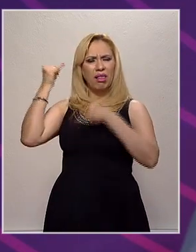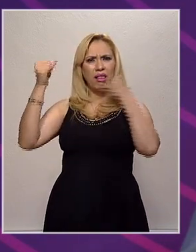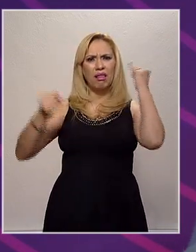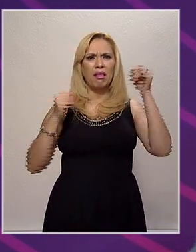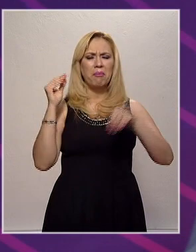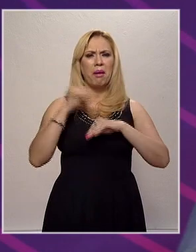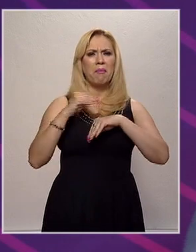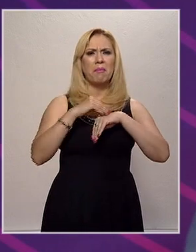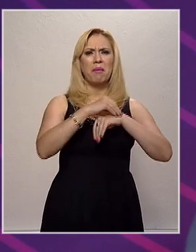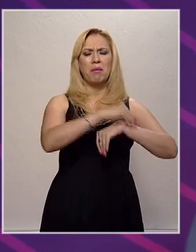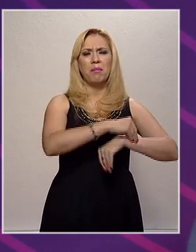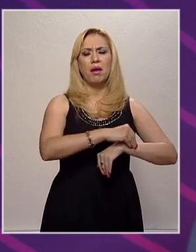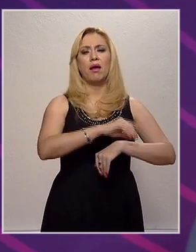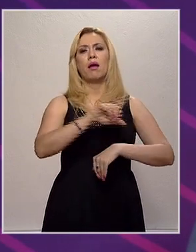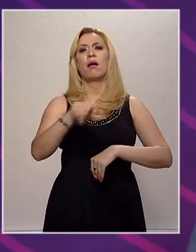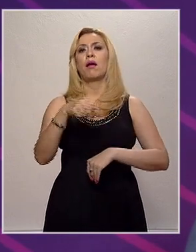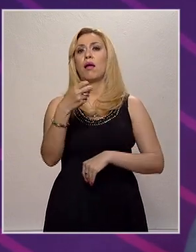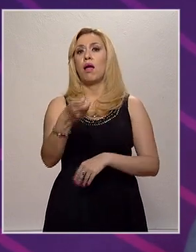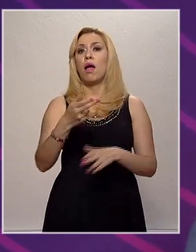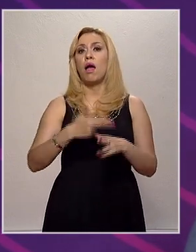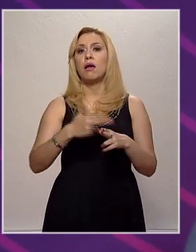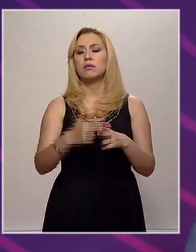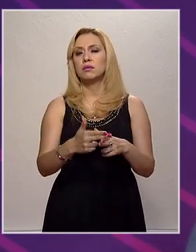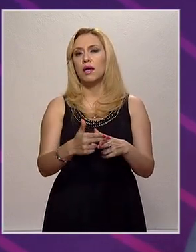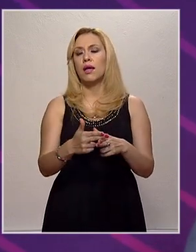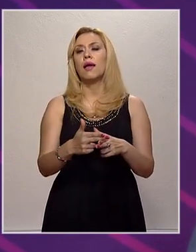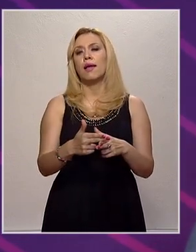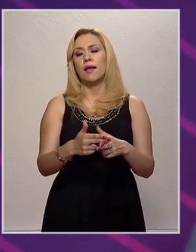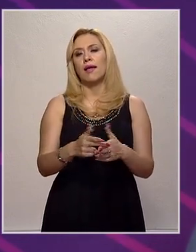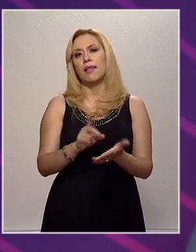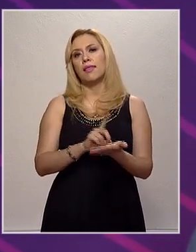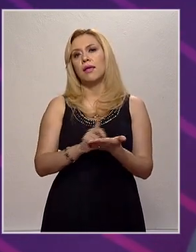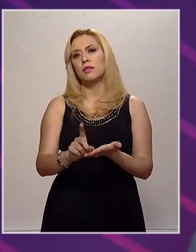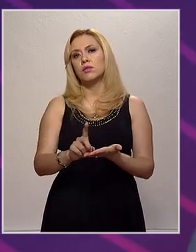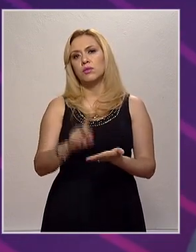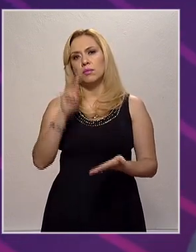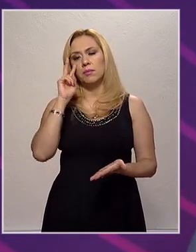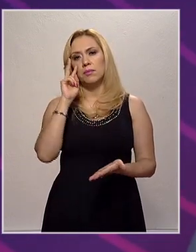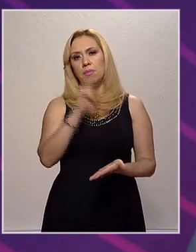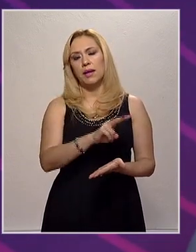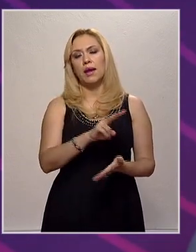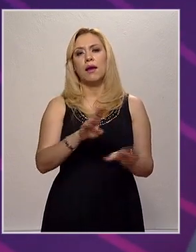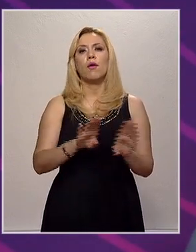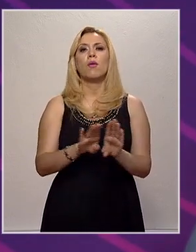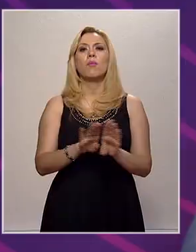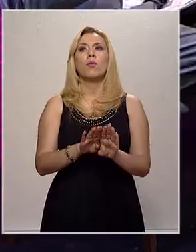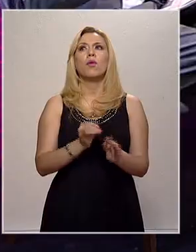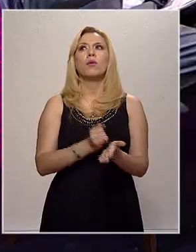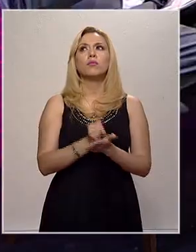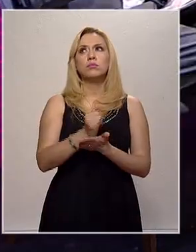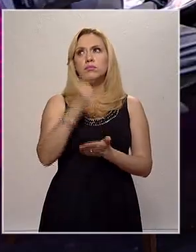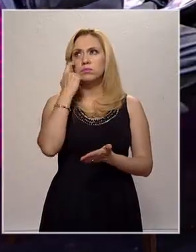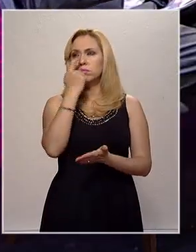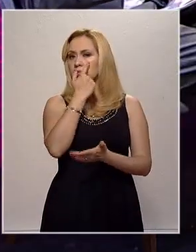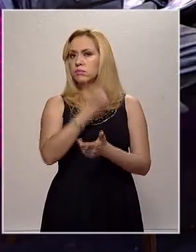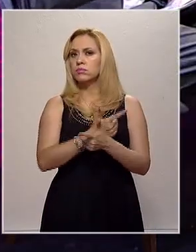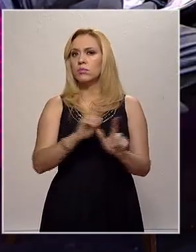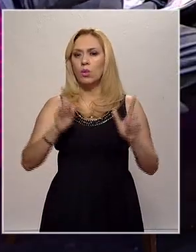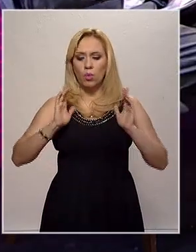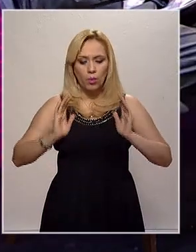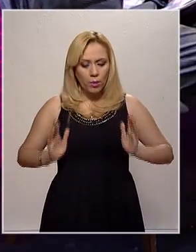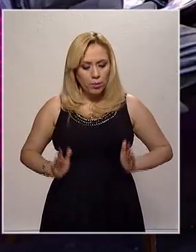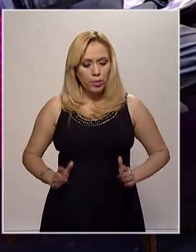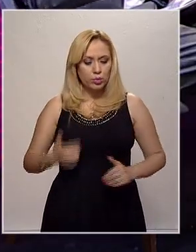durante embarazo, parto y puerperio, inclusive naturalmente el derecho a que se reconozca su plena capacidad para decidir libremente sobre su